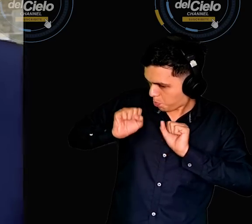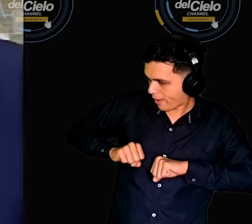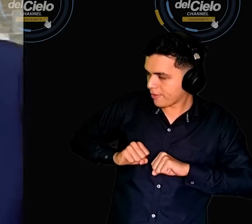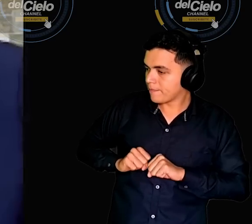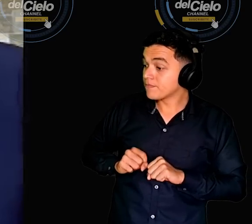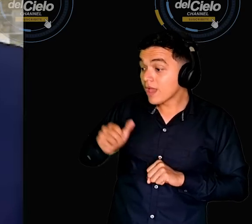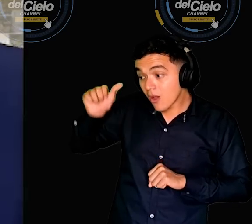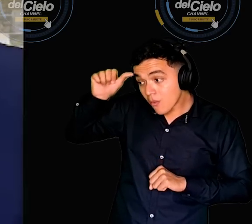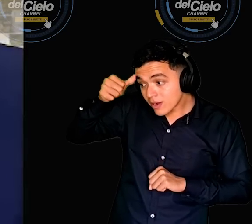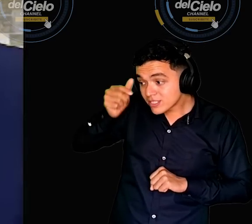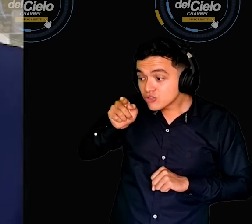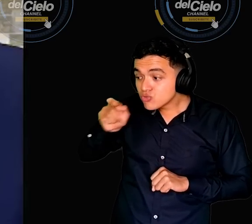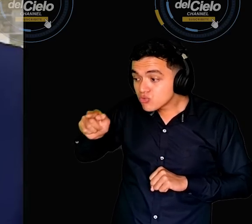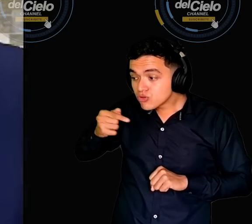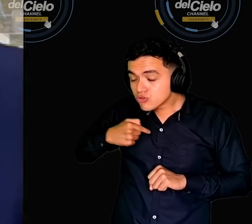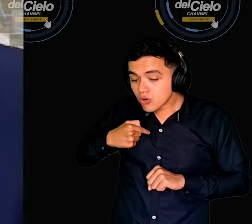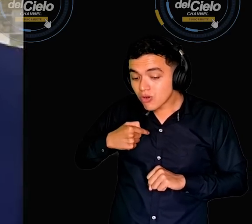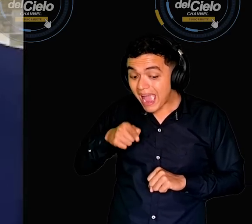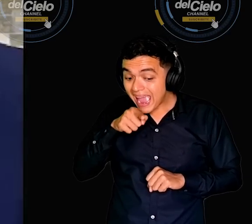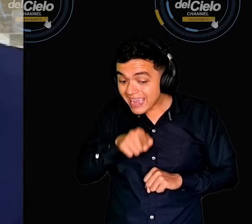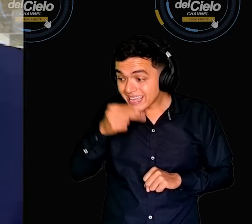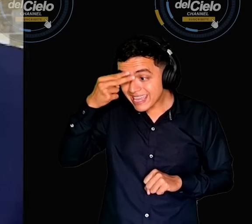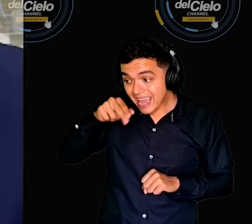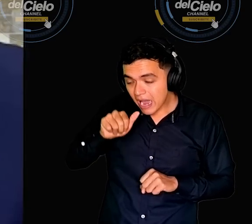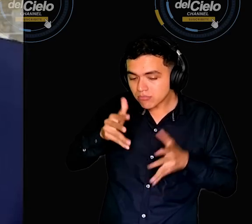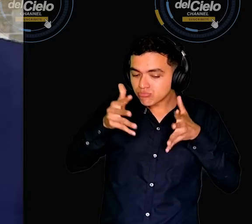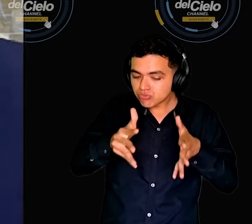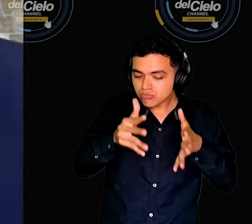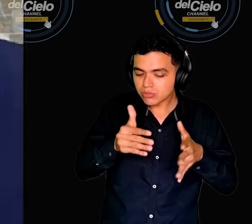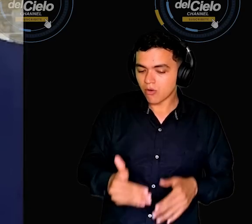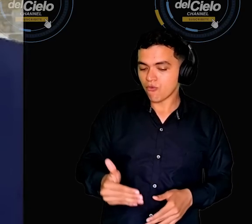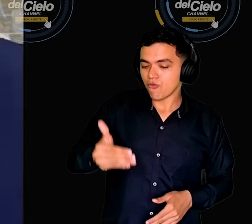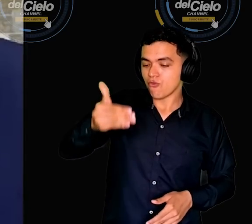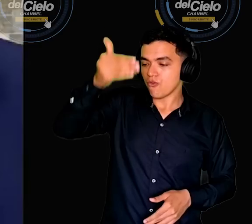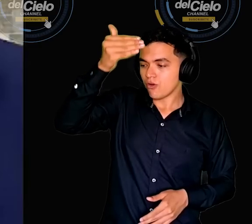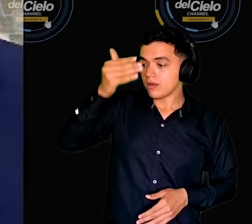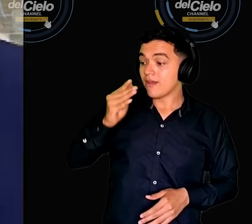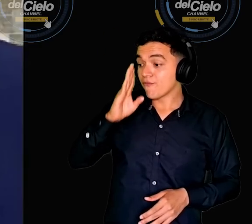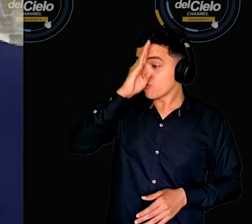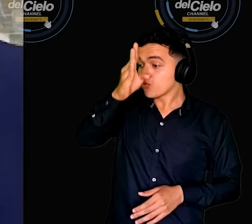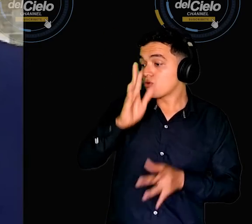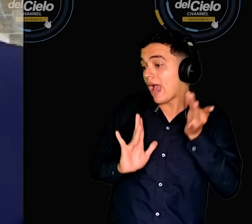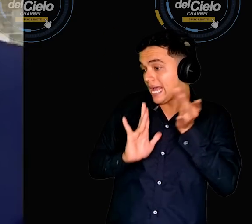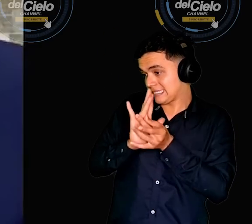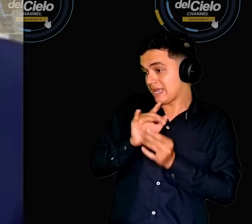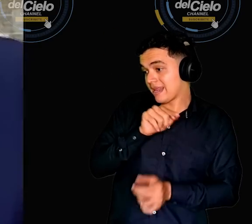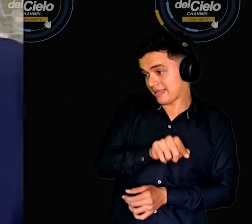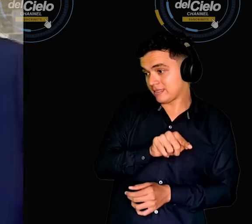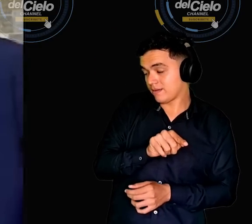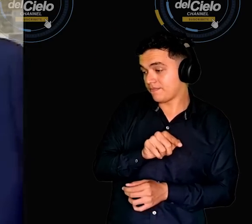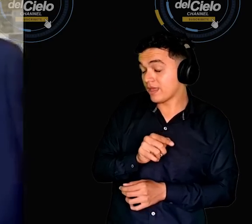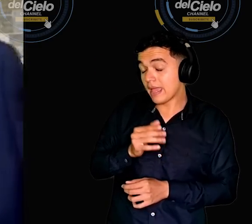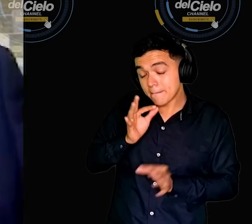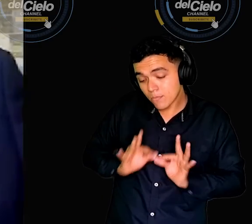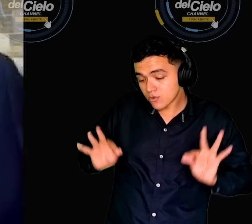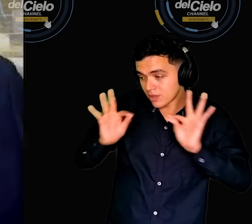para nosotros hacerlo. Y le voy a decir un consejito final, siendo que ya yo estoy mayor